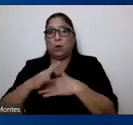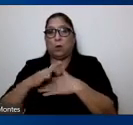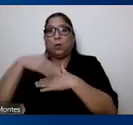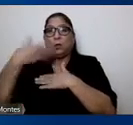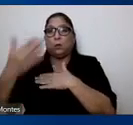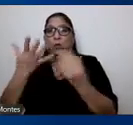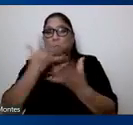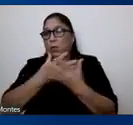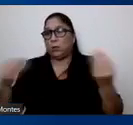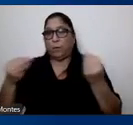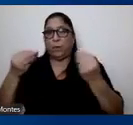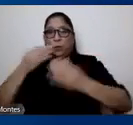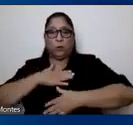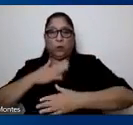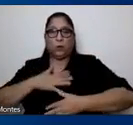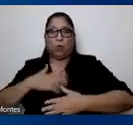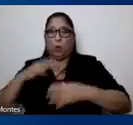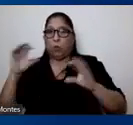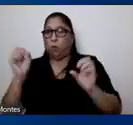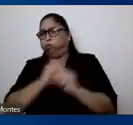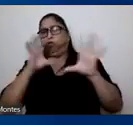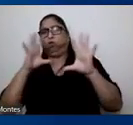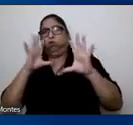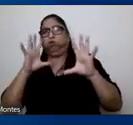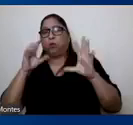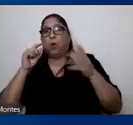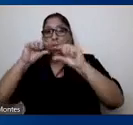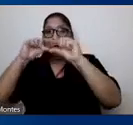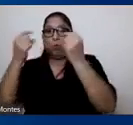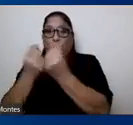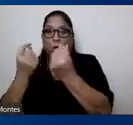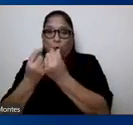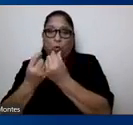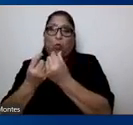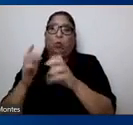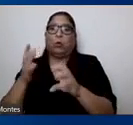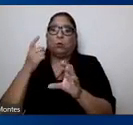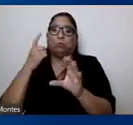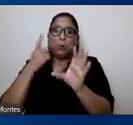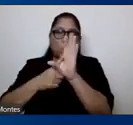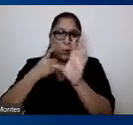desaparición de su cadáver, una dinamita por el grupo subversivo Sendero Luminoso.